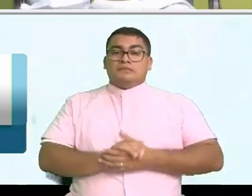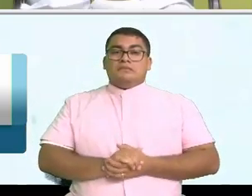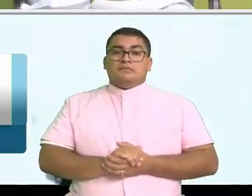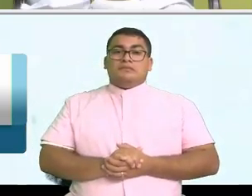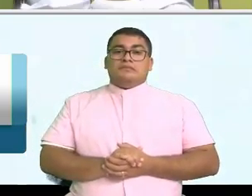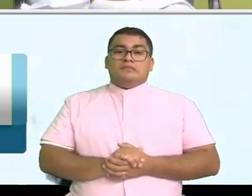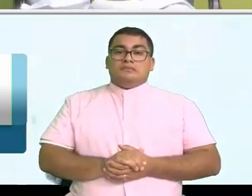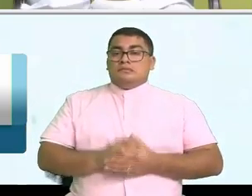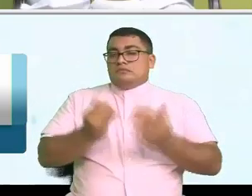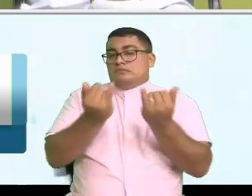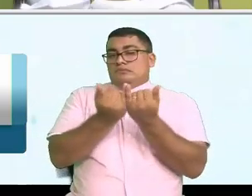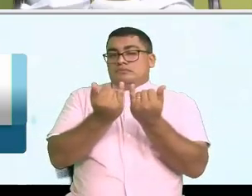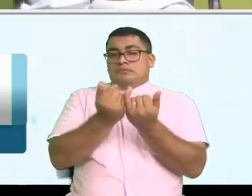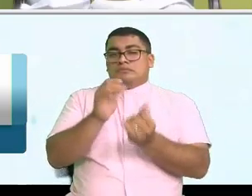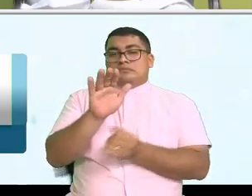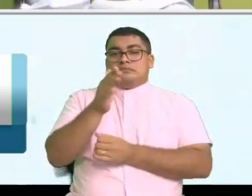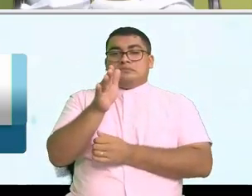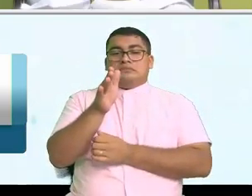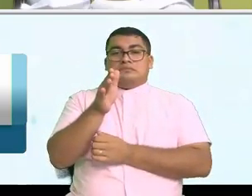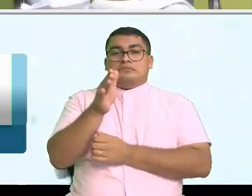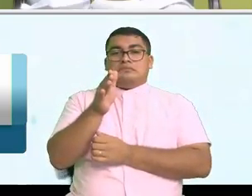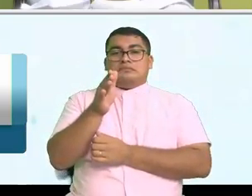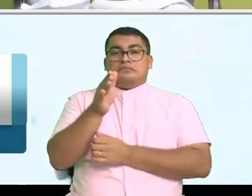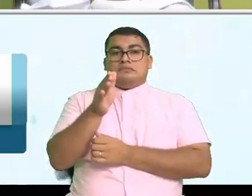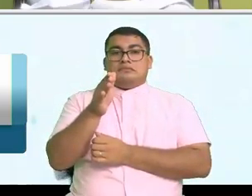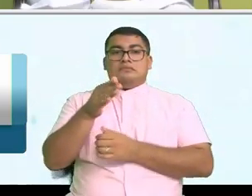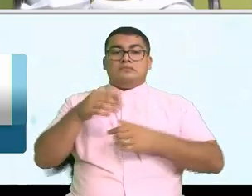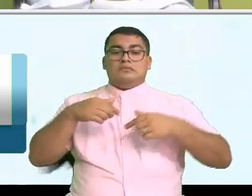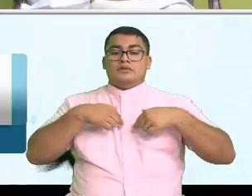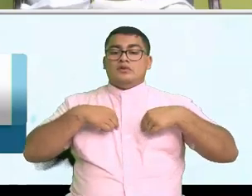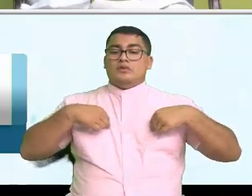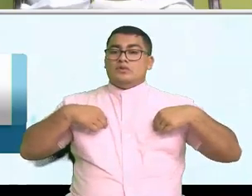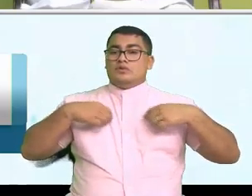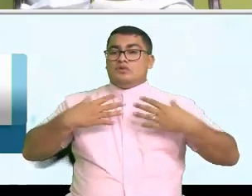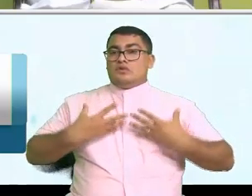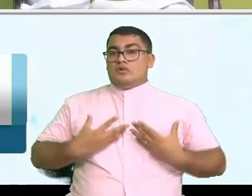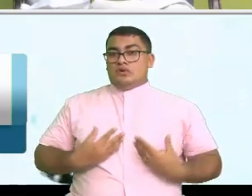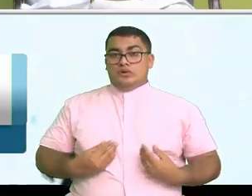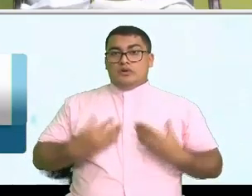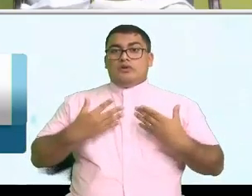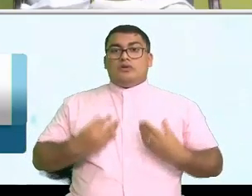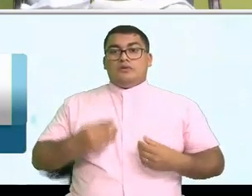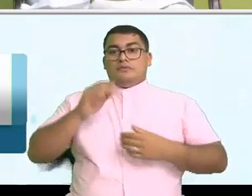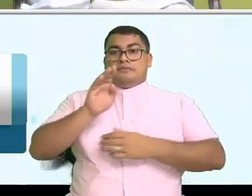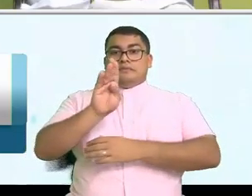Bastante similar a lo de los bronquios. Entonces,